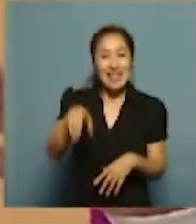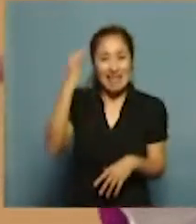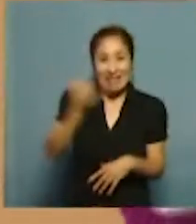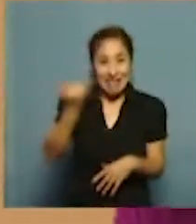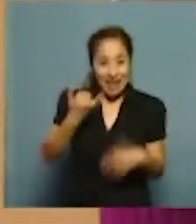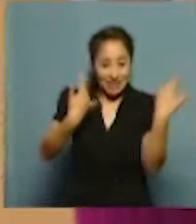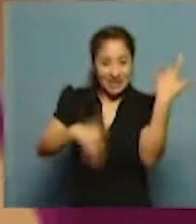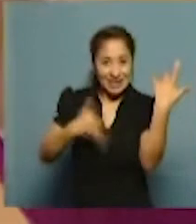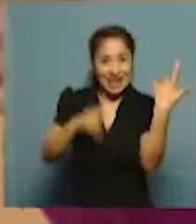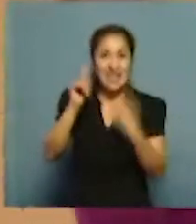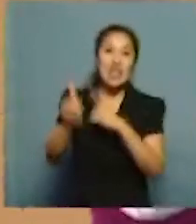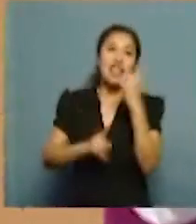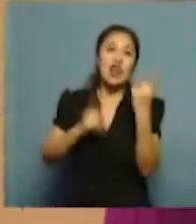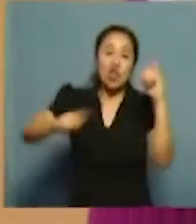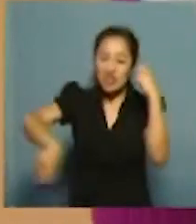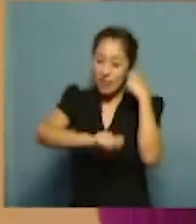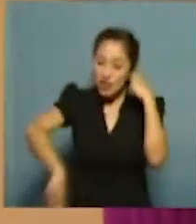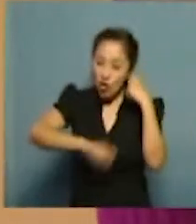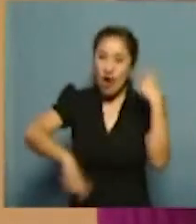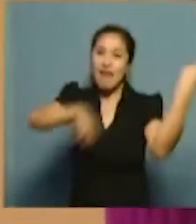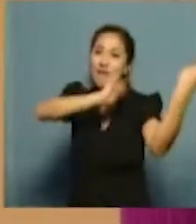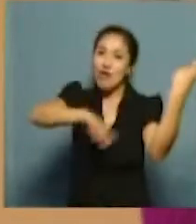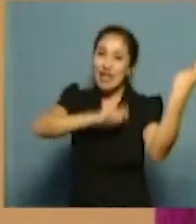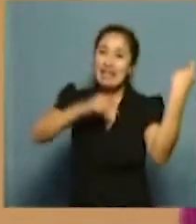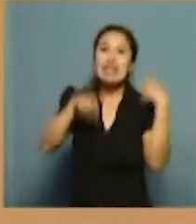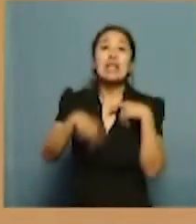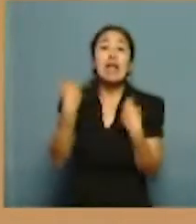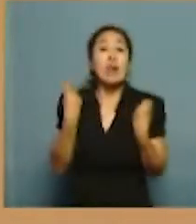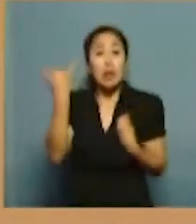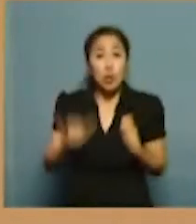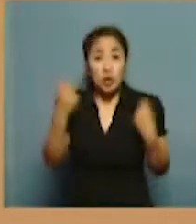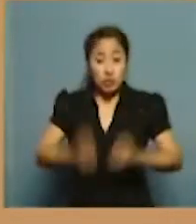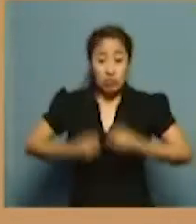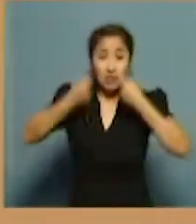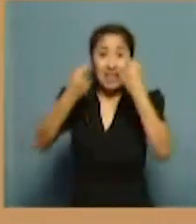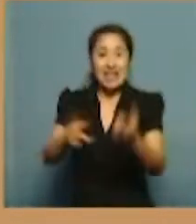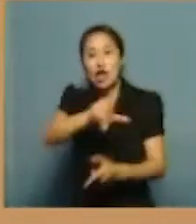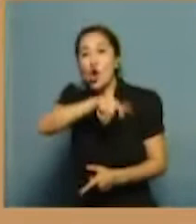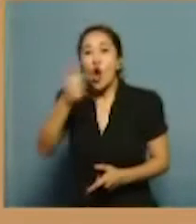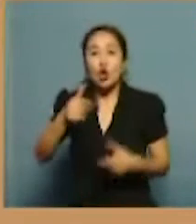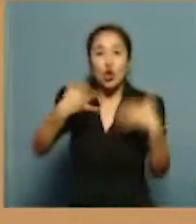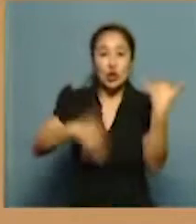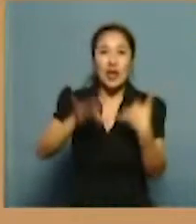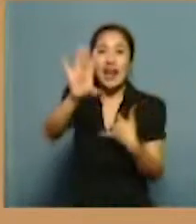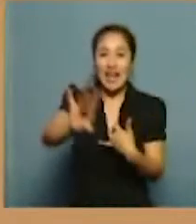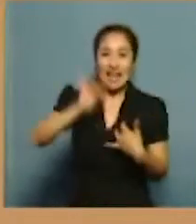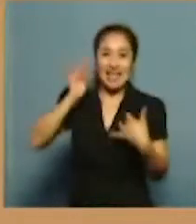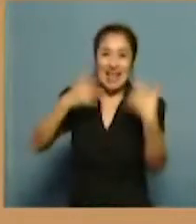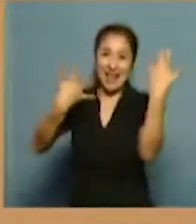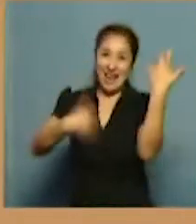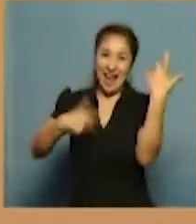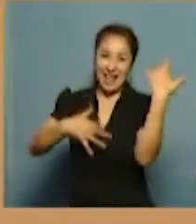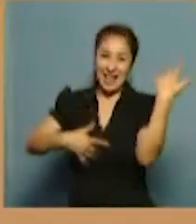instrumentos que a lo mejor eran viola chelo violín pero cuando le dan un instrumento alternativo ellos eligen la guitarra